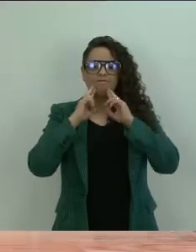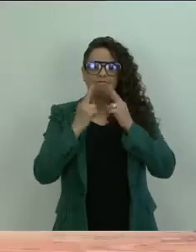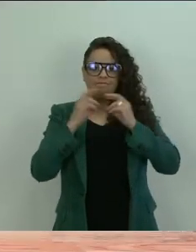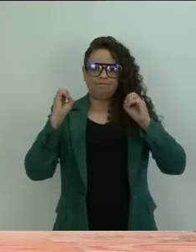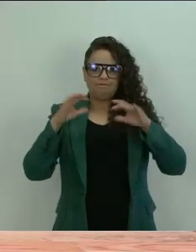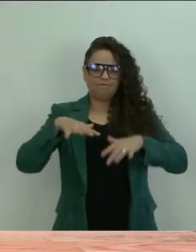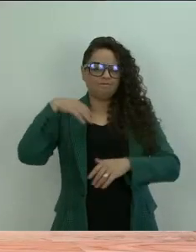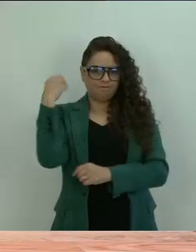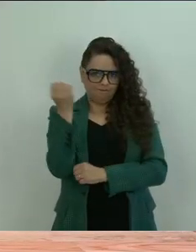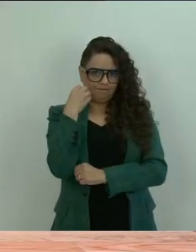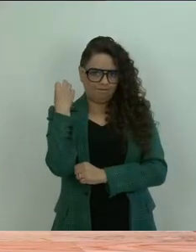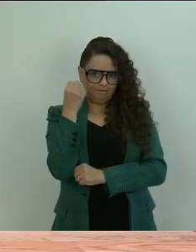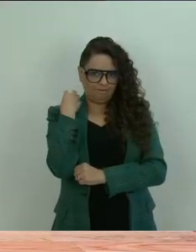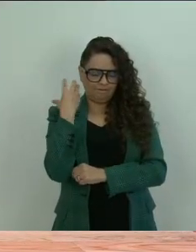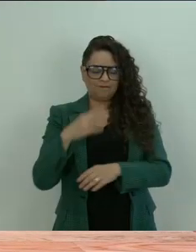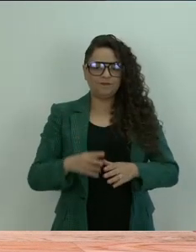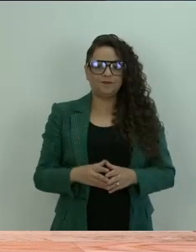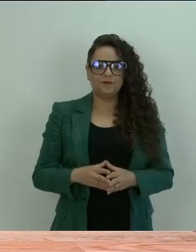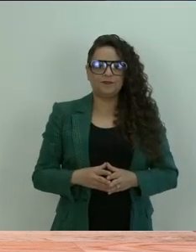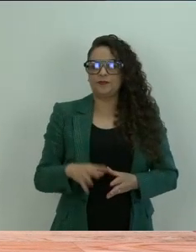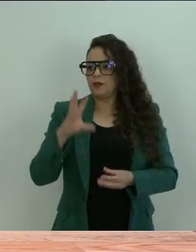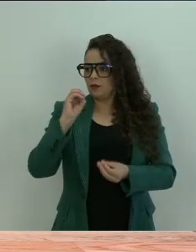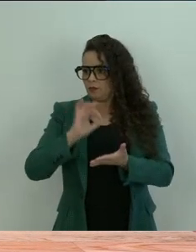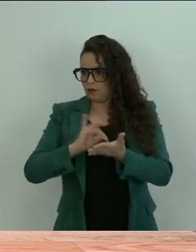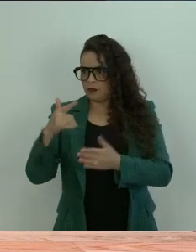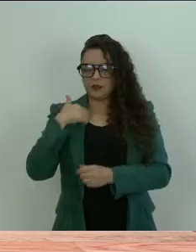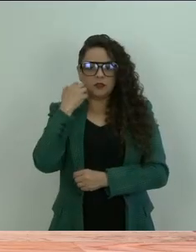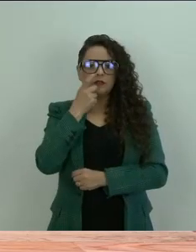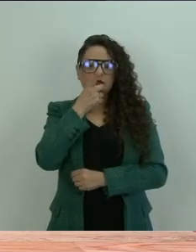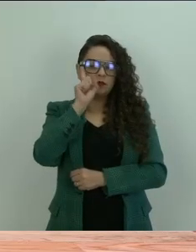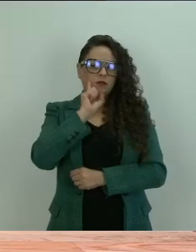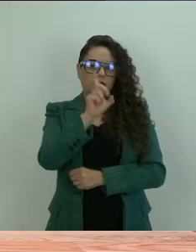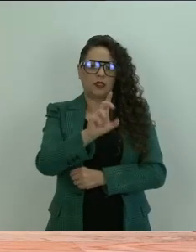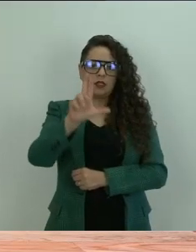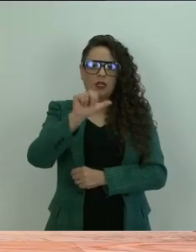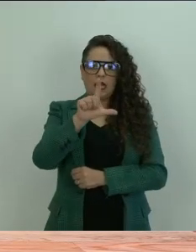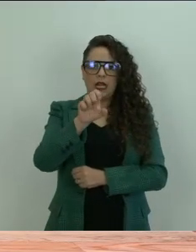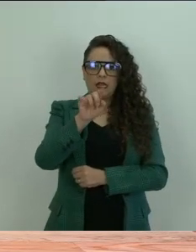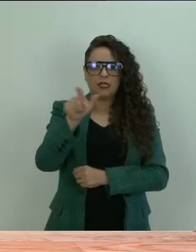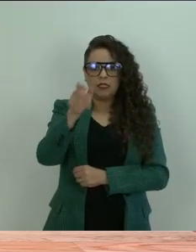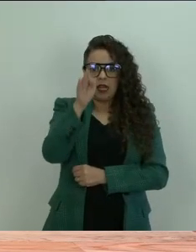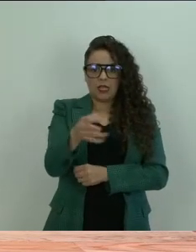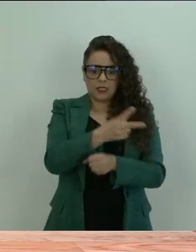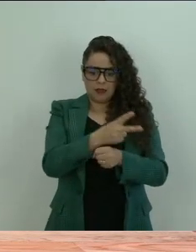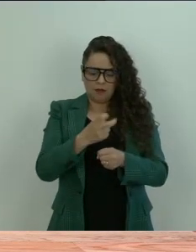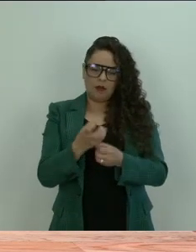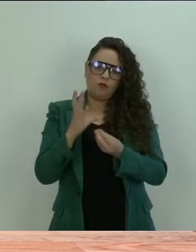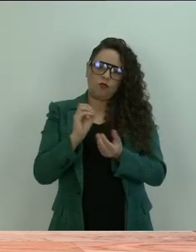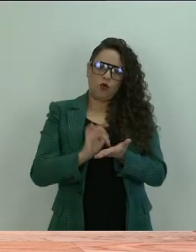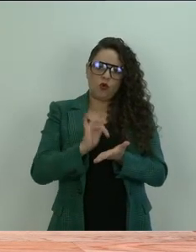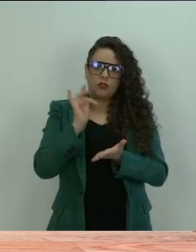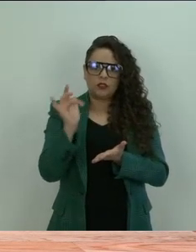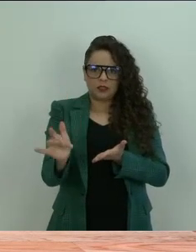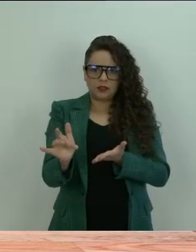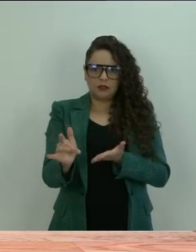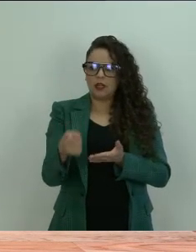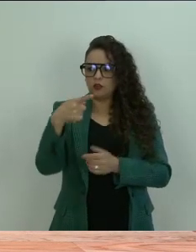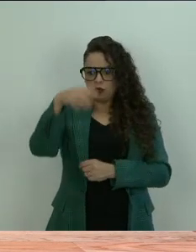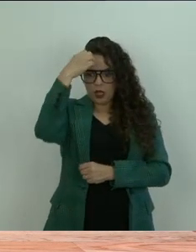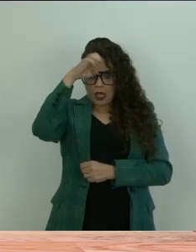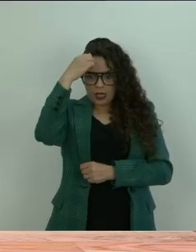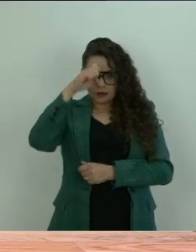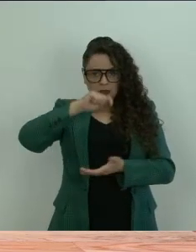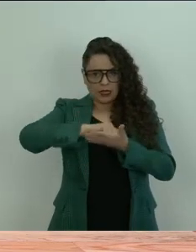Muchas gracias. Quiero agradecer a la doctora Leticia Bonifaz por aceptar esta invitación, por compartirnos no solo su